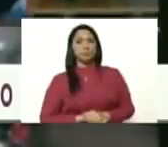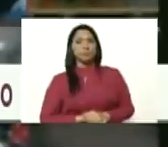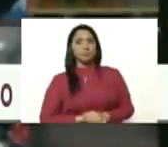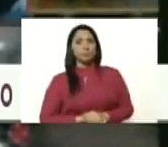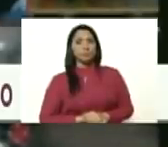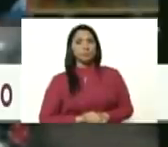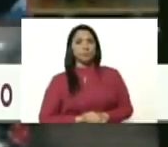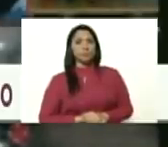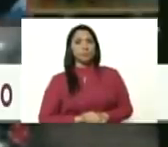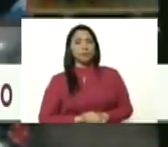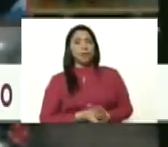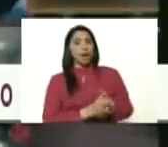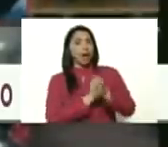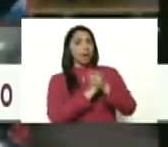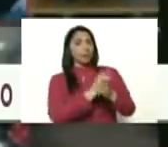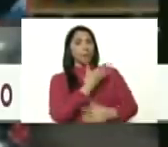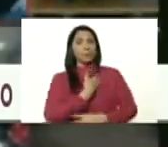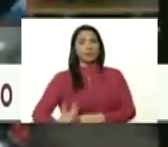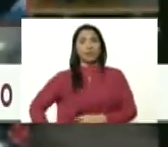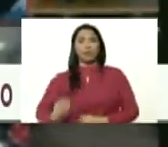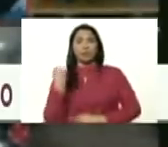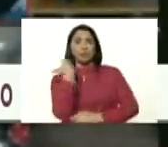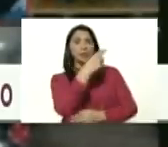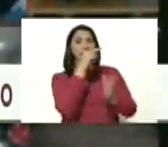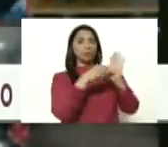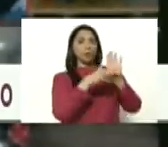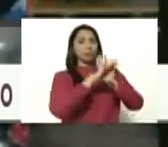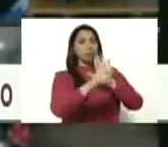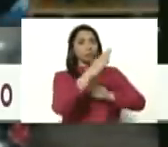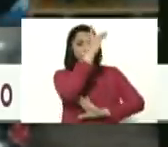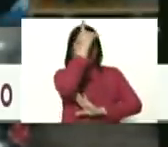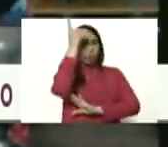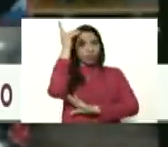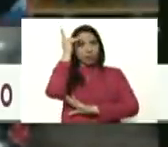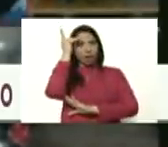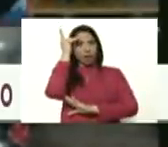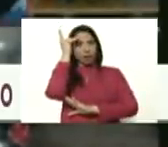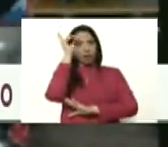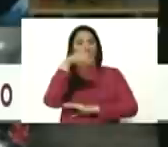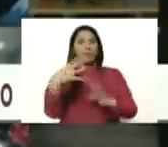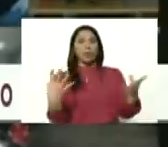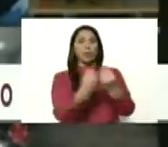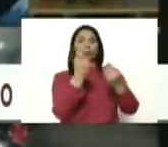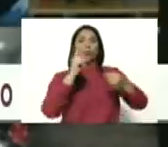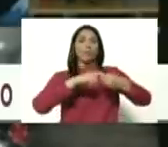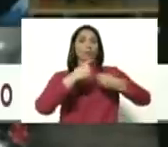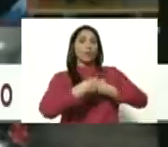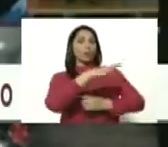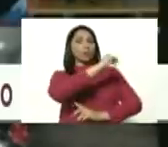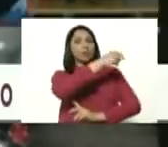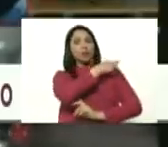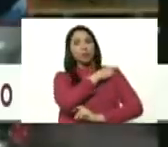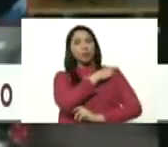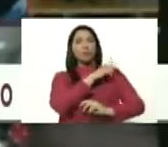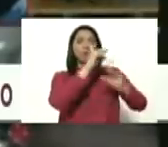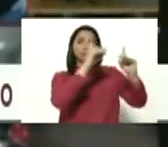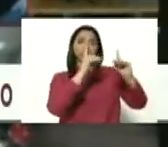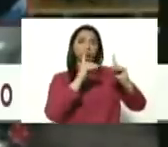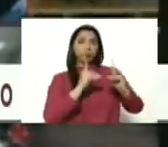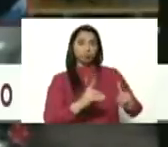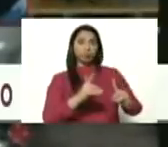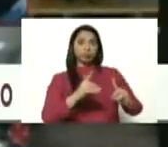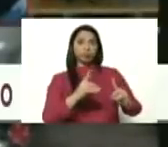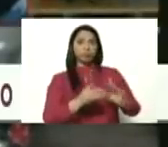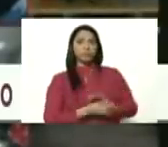el colega presidente de la Asamblea Nacional Constituyente, Diosdado Cabello Rondón, y la Junta Directiva recibieron